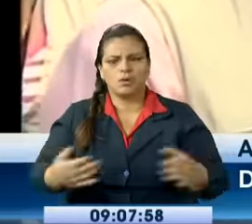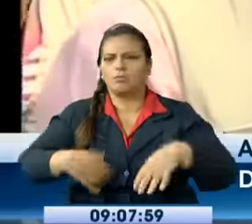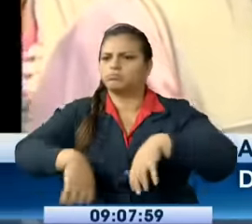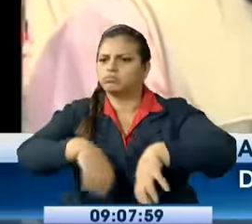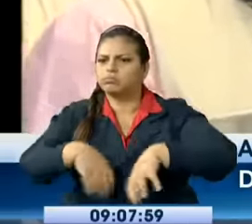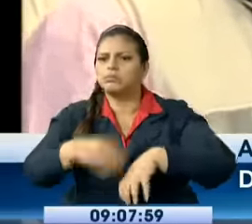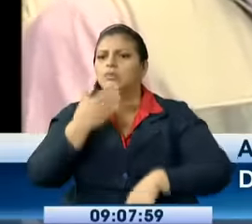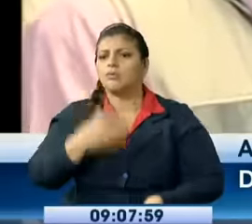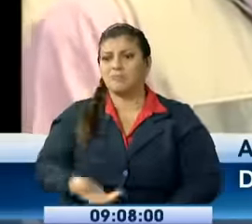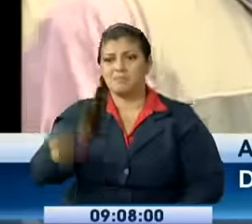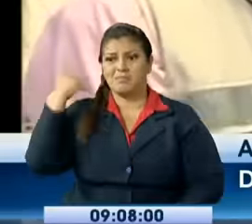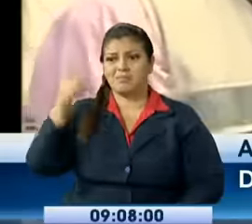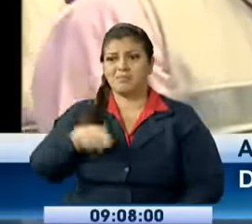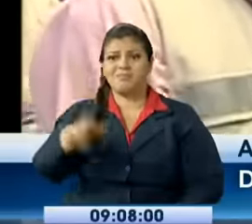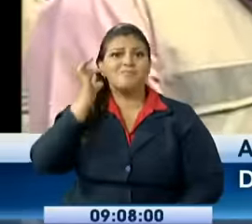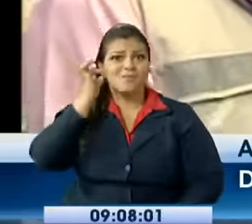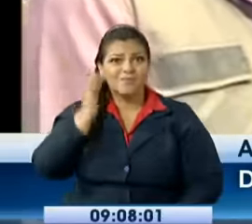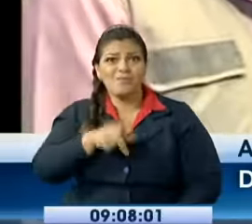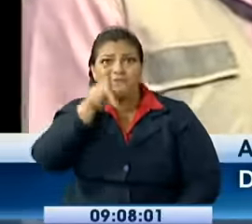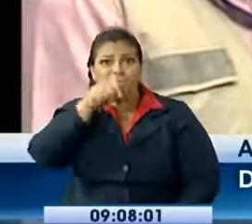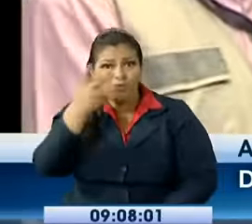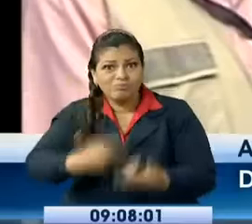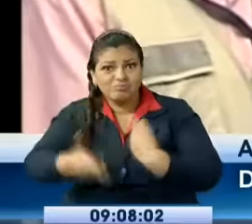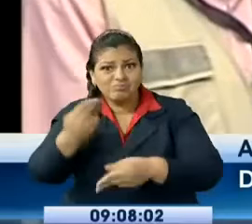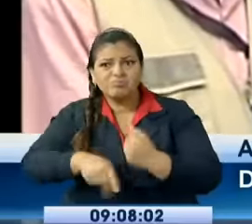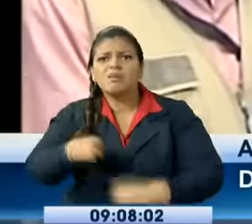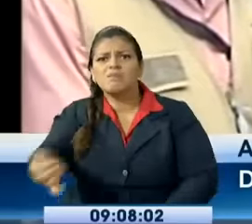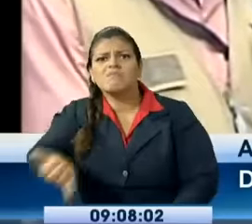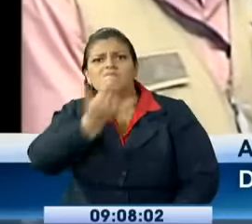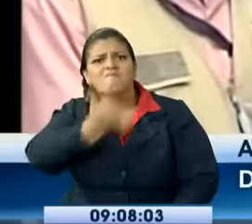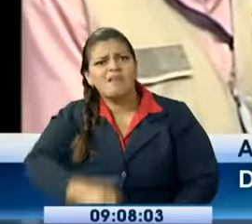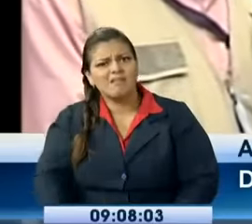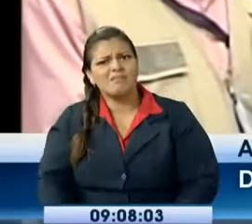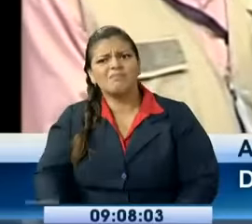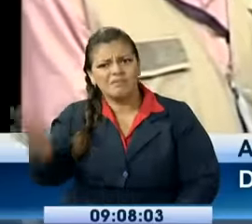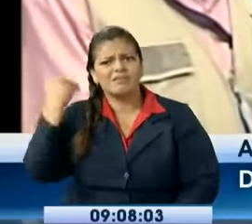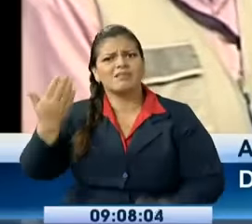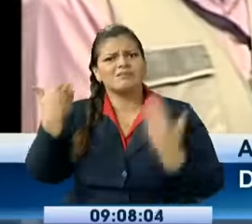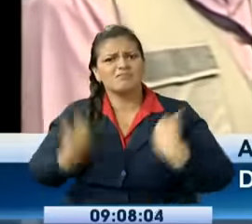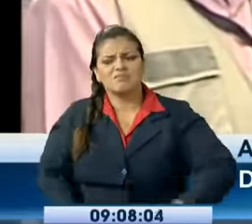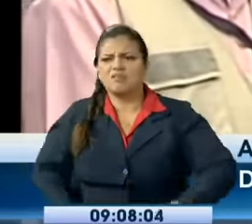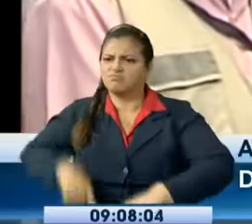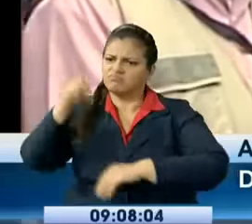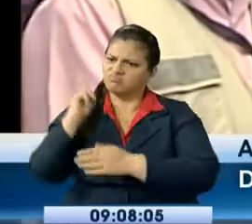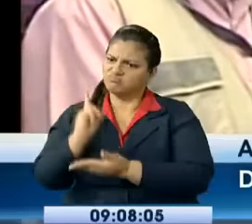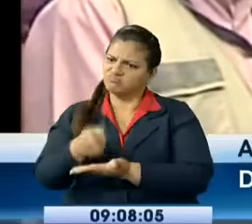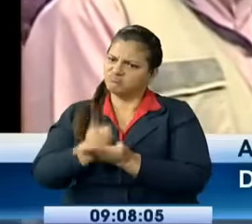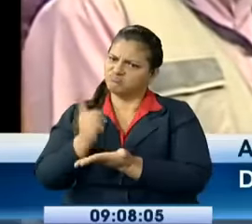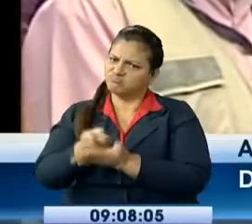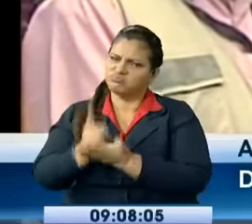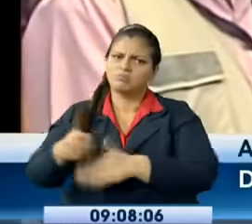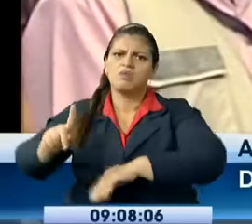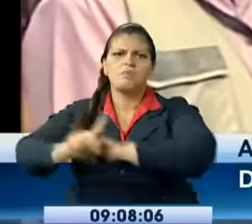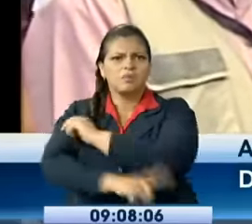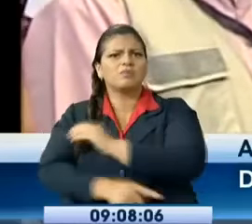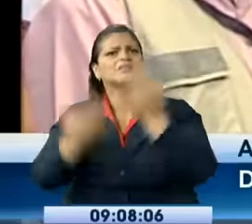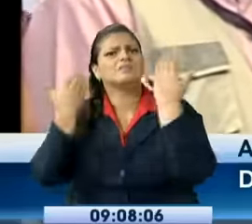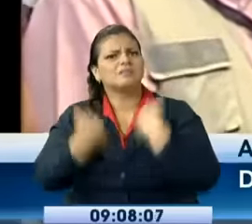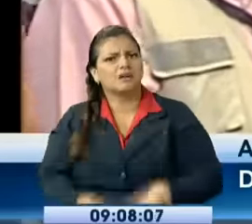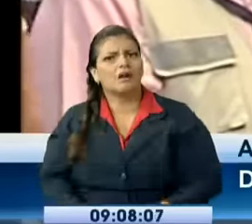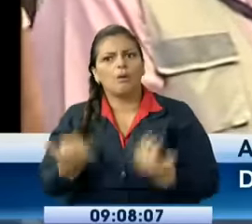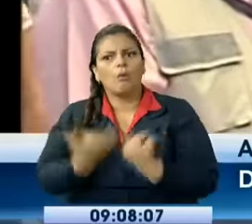por el mismo acto de haber inflado los pollos. Hace 8 días que se realizó el control y